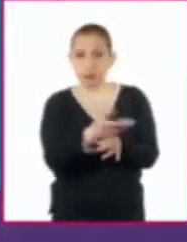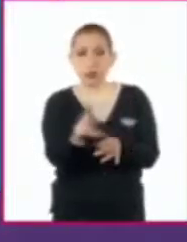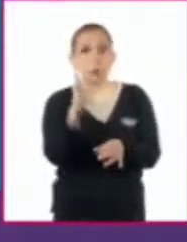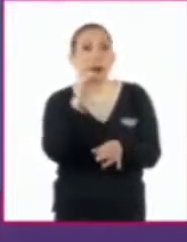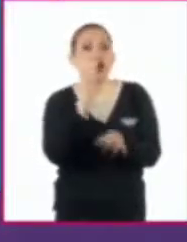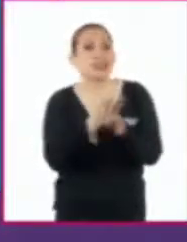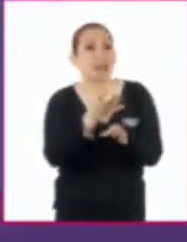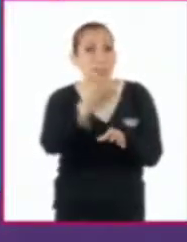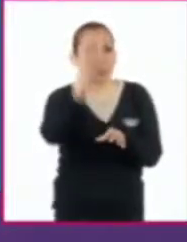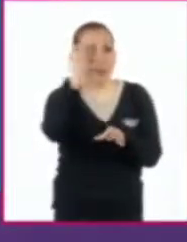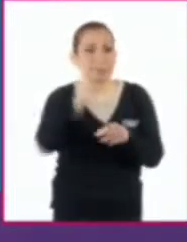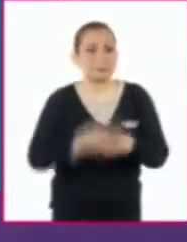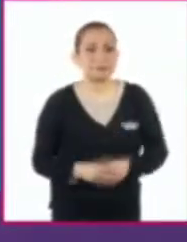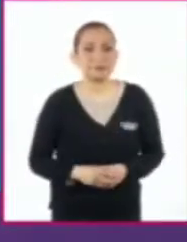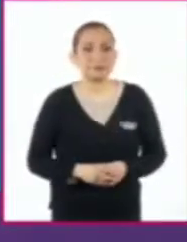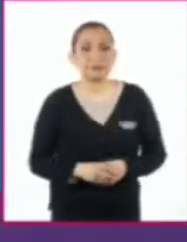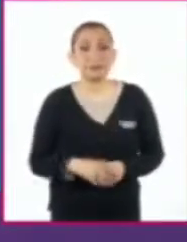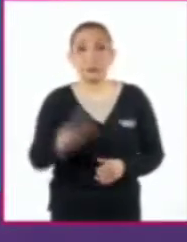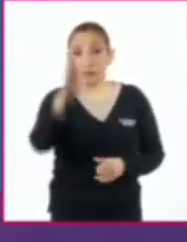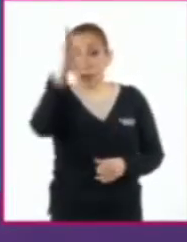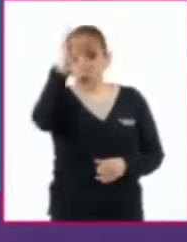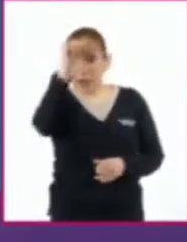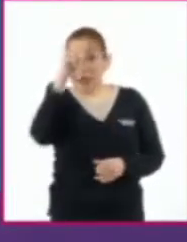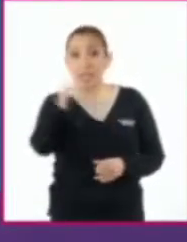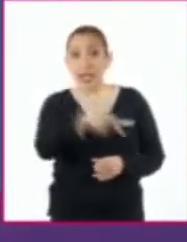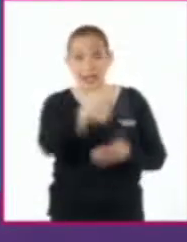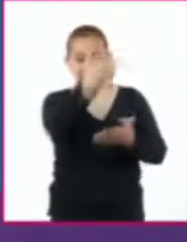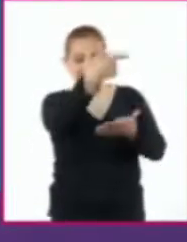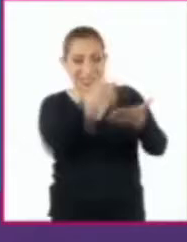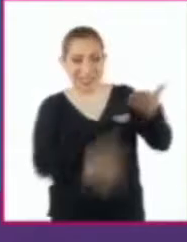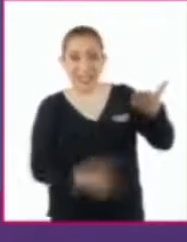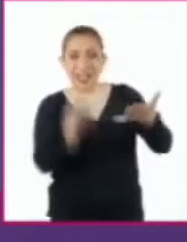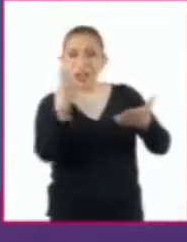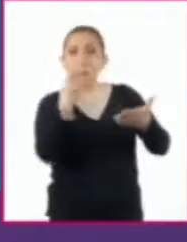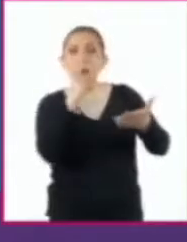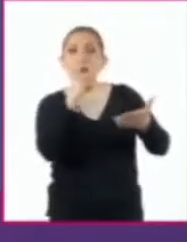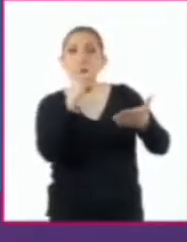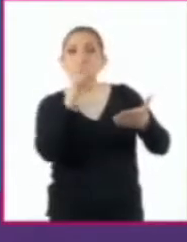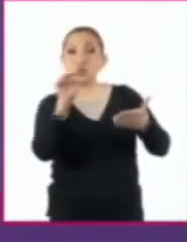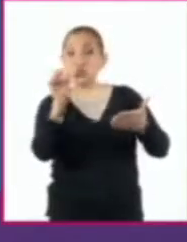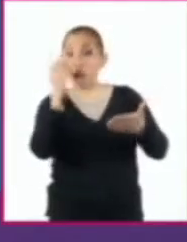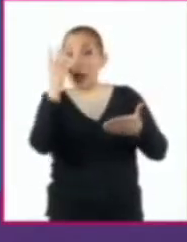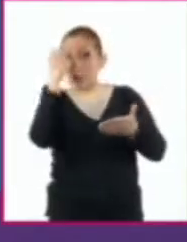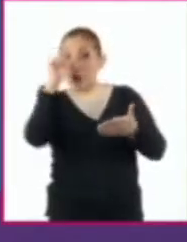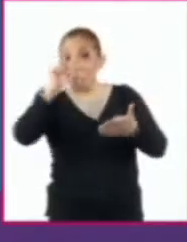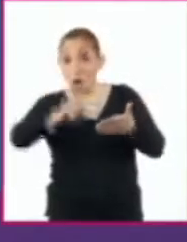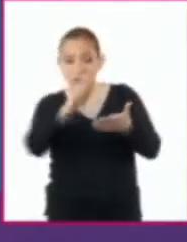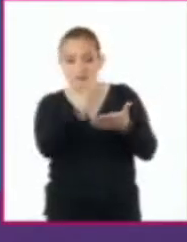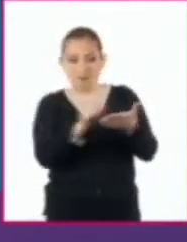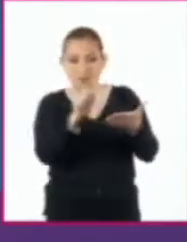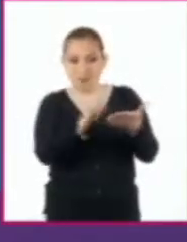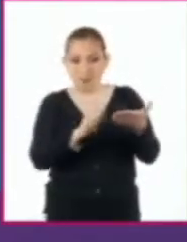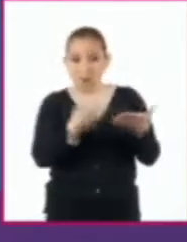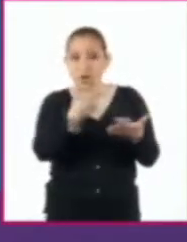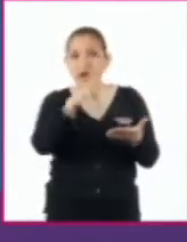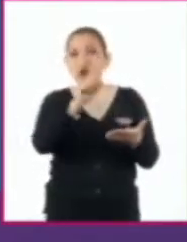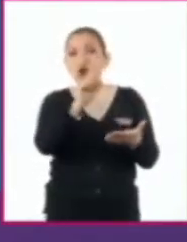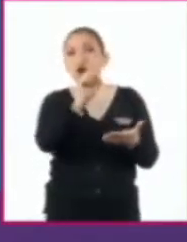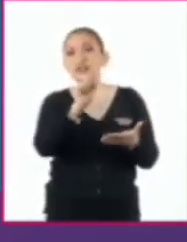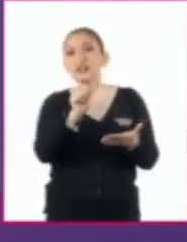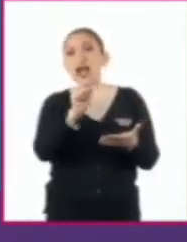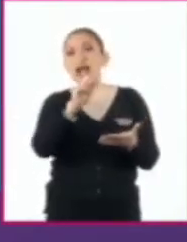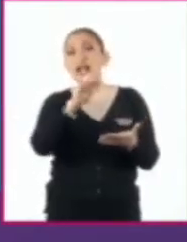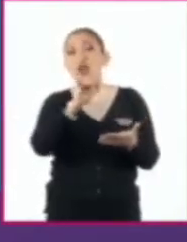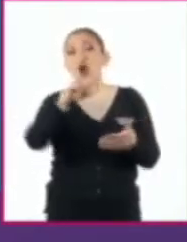Comprueben lo que aprendieron. Recuerden que en el glosario pueden agregar aquellos conocimientos que aprendieron en la sesión. En esta